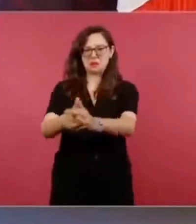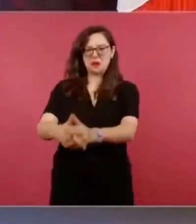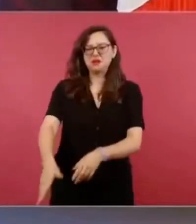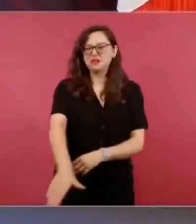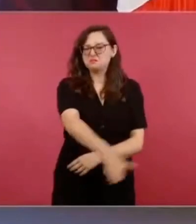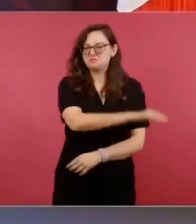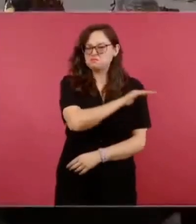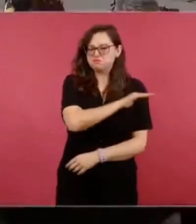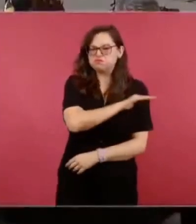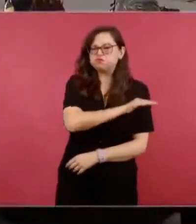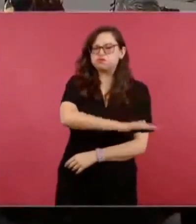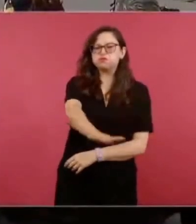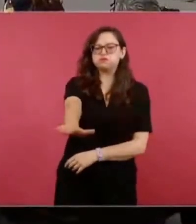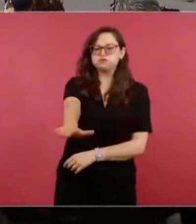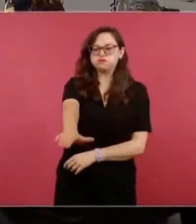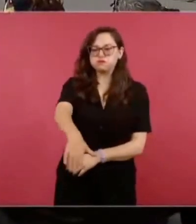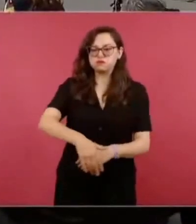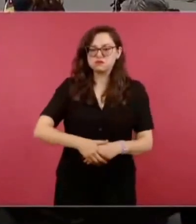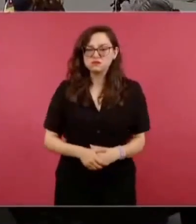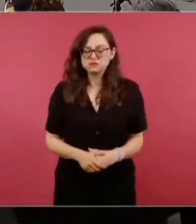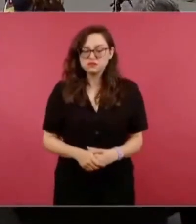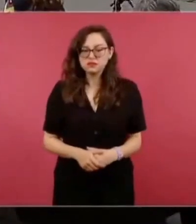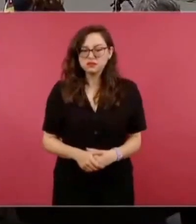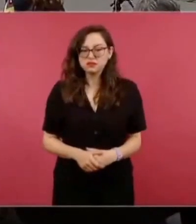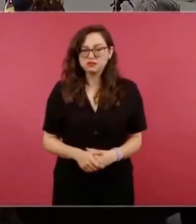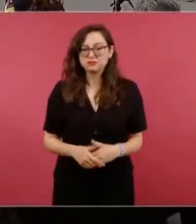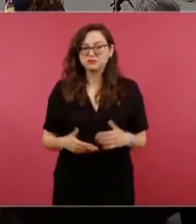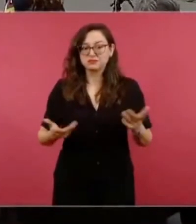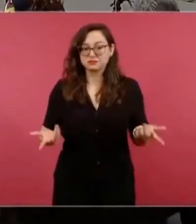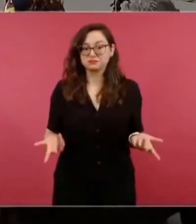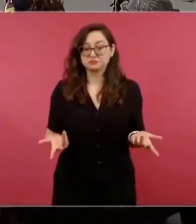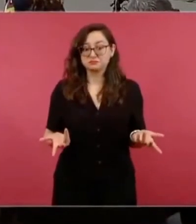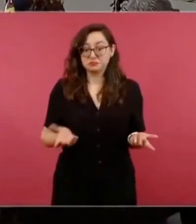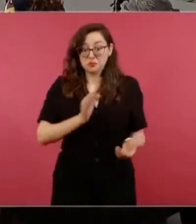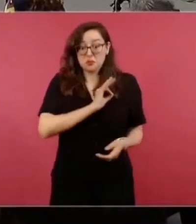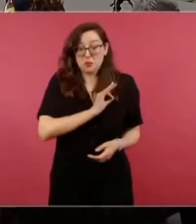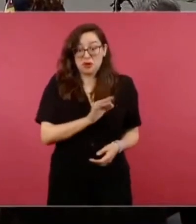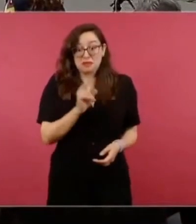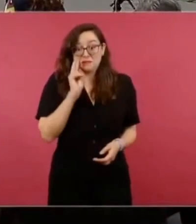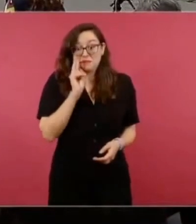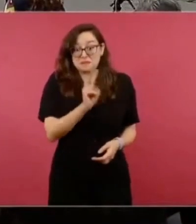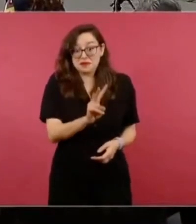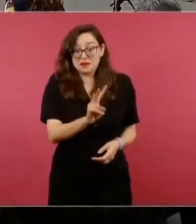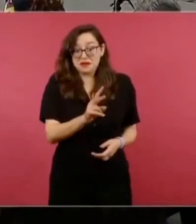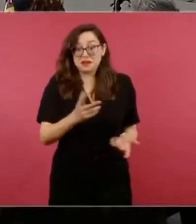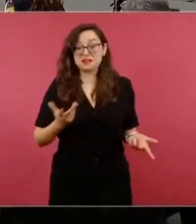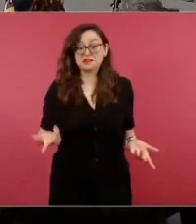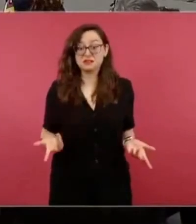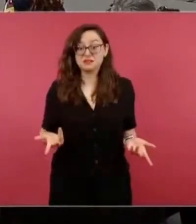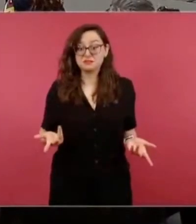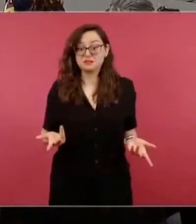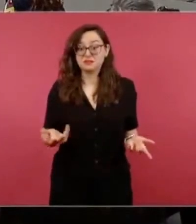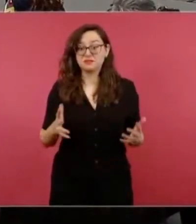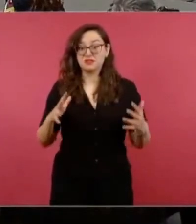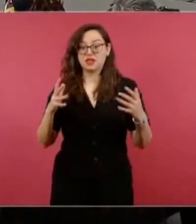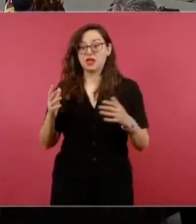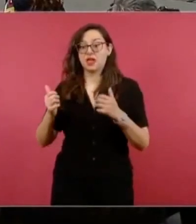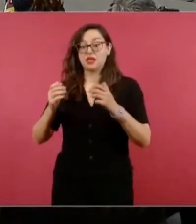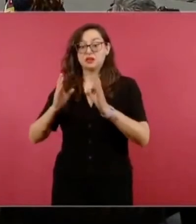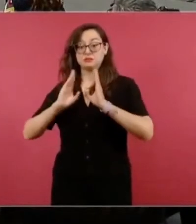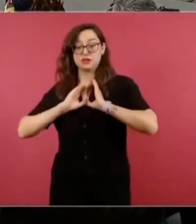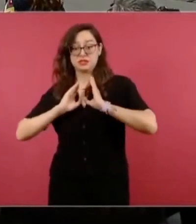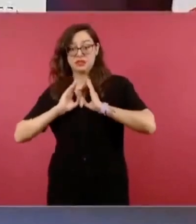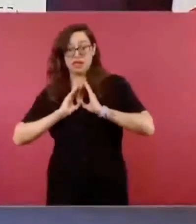Y se ve muy claramente aquí, porque eran más los muertos en